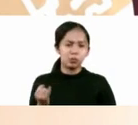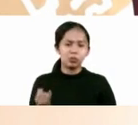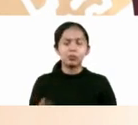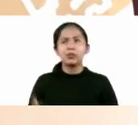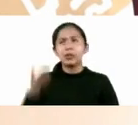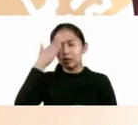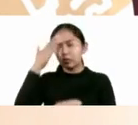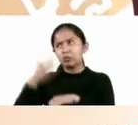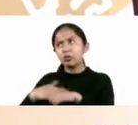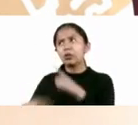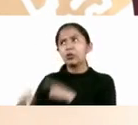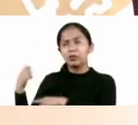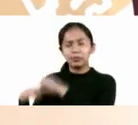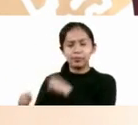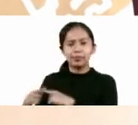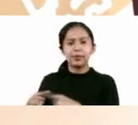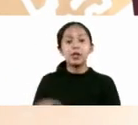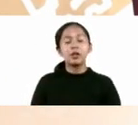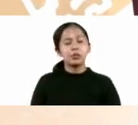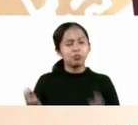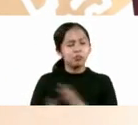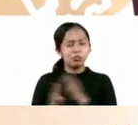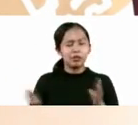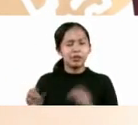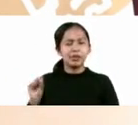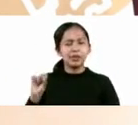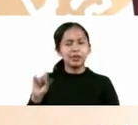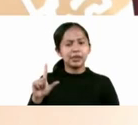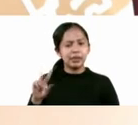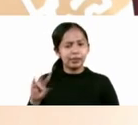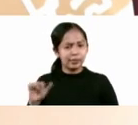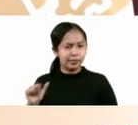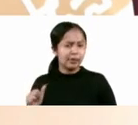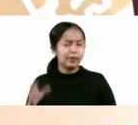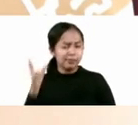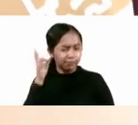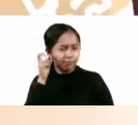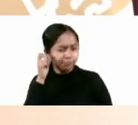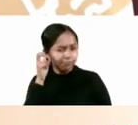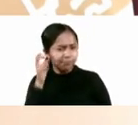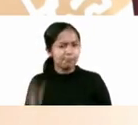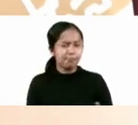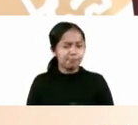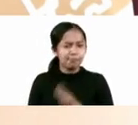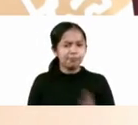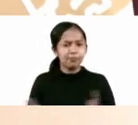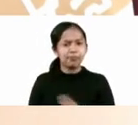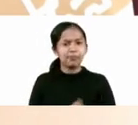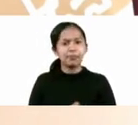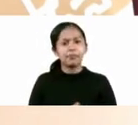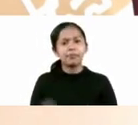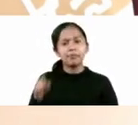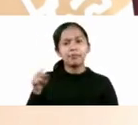tener el concierto de Silvio en el Zócalo ese día también es un reconocimiento de lo que ha representado Silvio